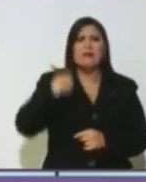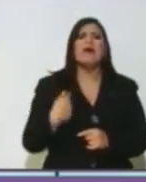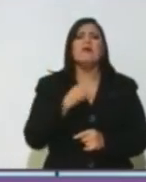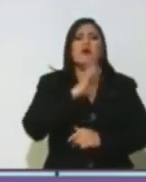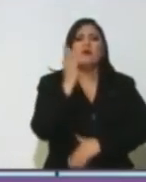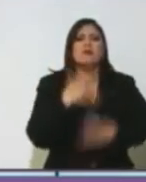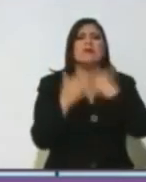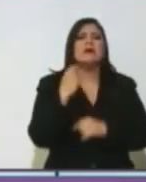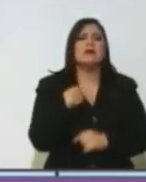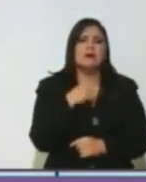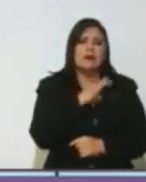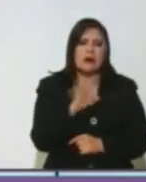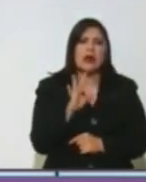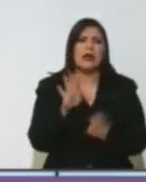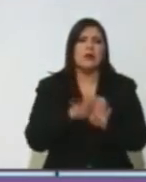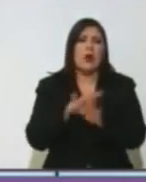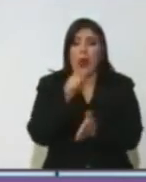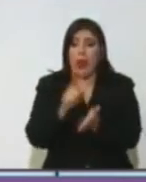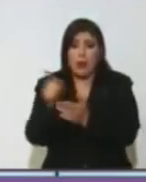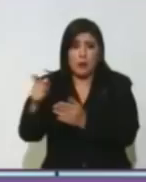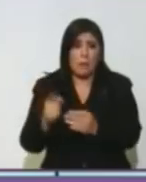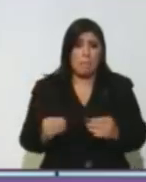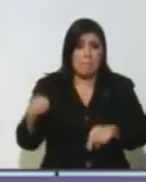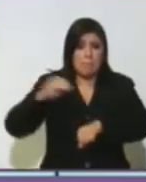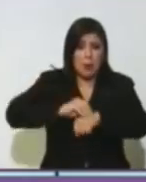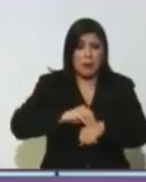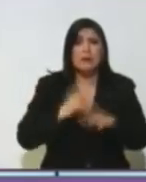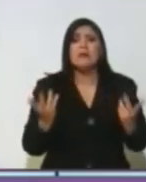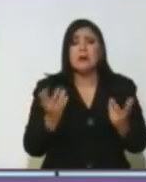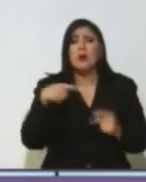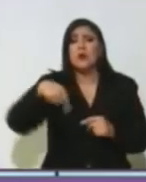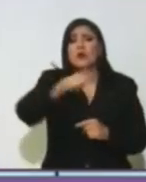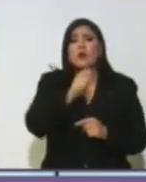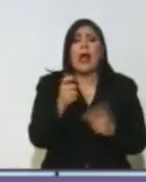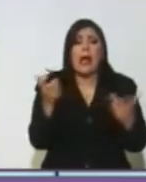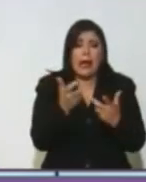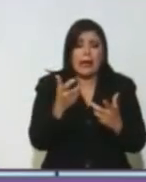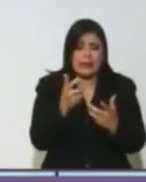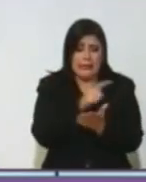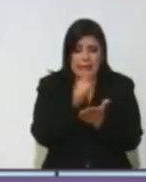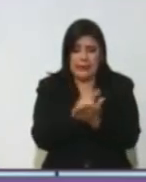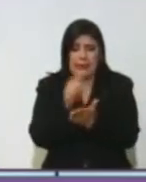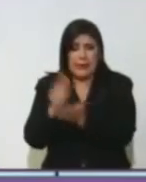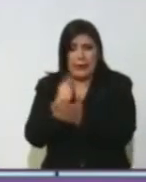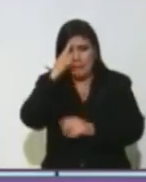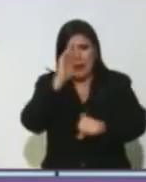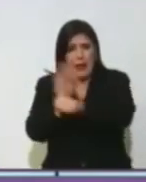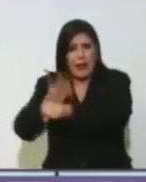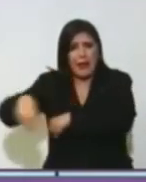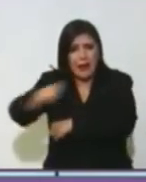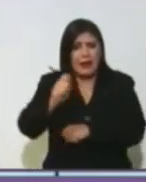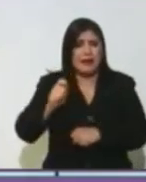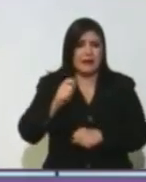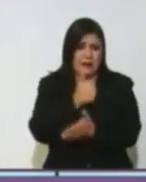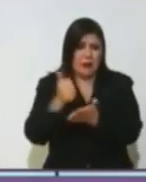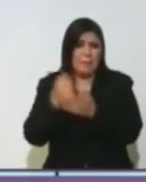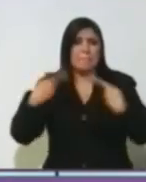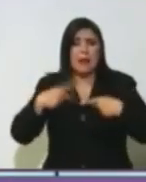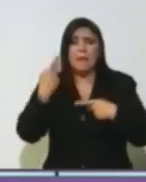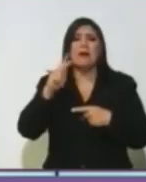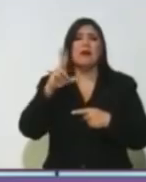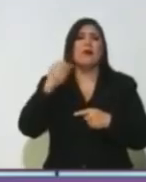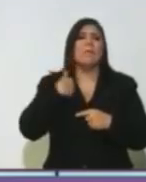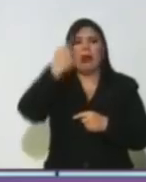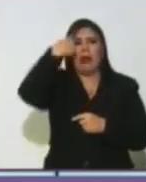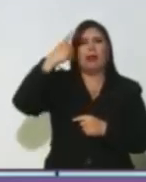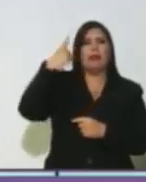las las leyes que ustedes pusieron ustedes están aquí para generar leyes a favor de los ciudadanos no para montarse de nosotros